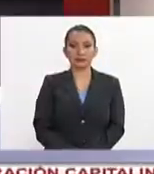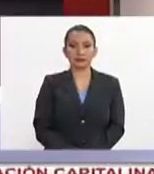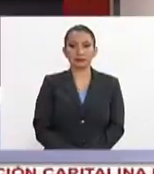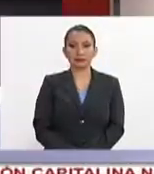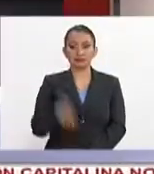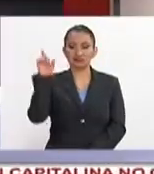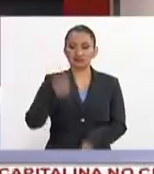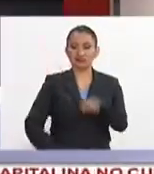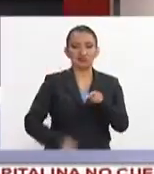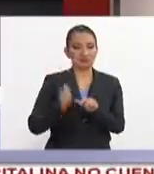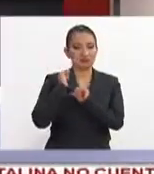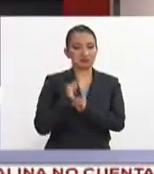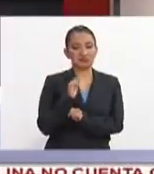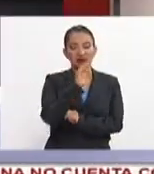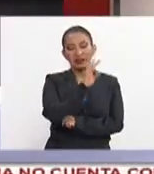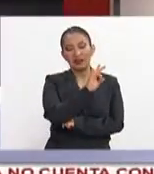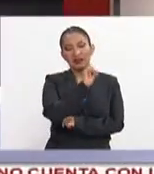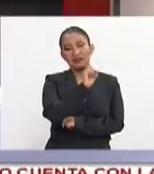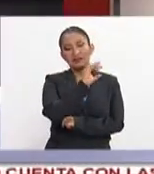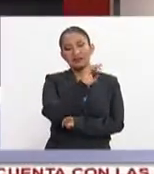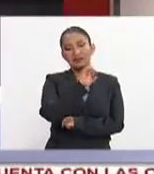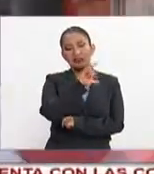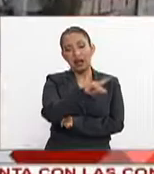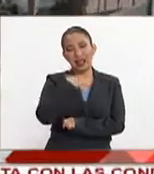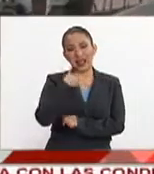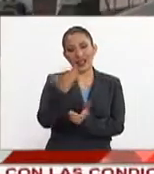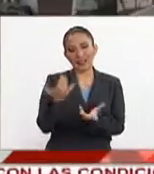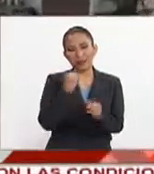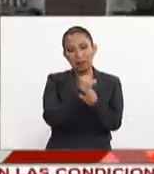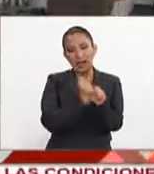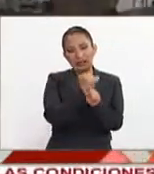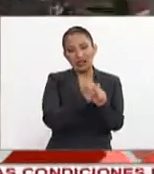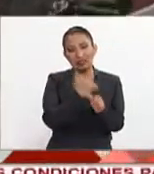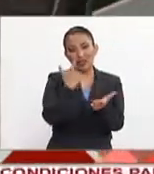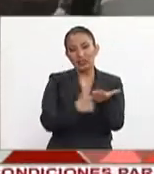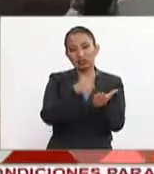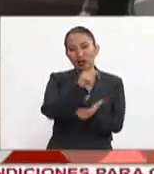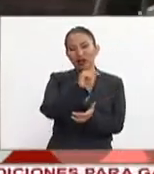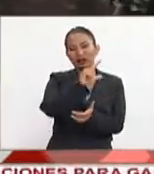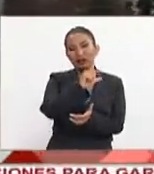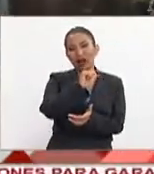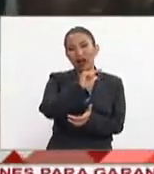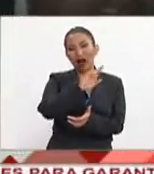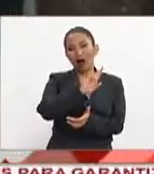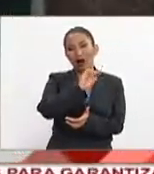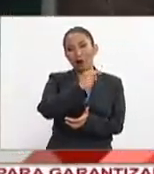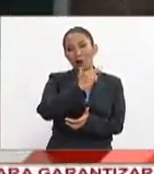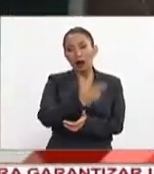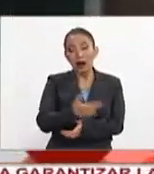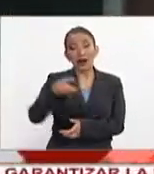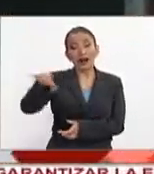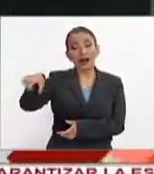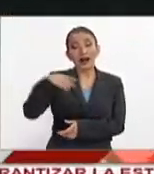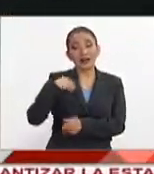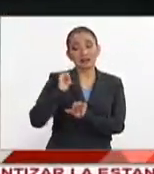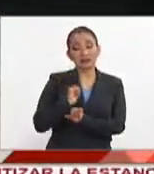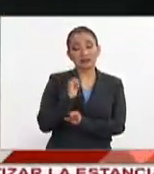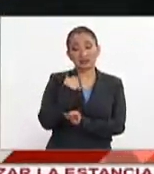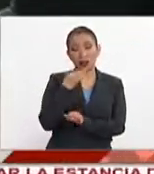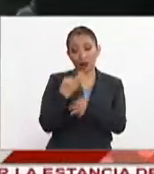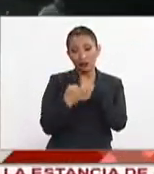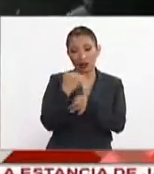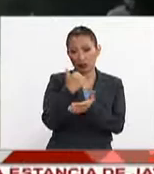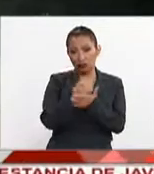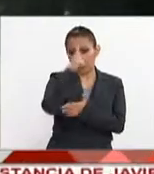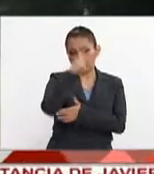Fue removido de su cargo el fiscal desconcentrado de investigación de Tláhuac, José Manuel Everardo. El procurador de justicia de la